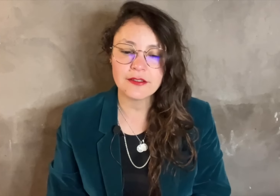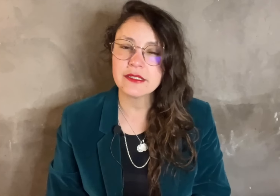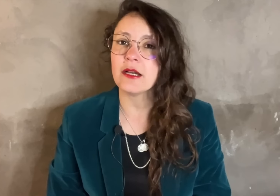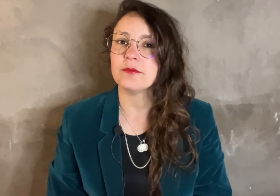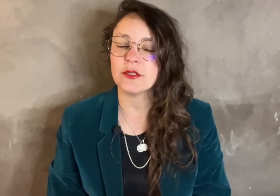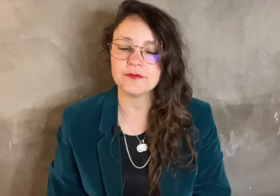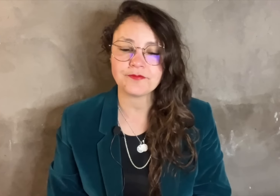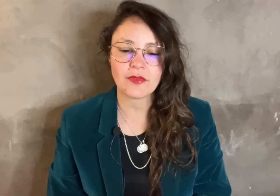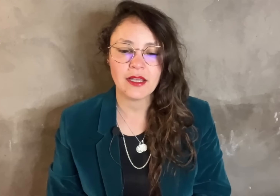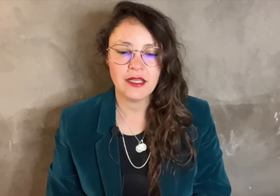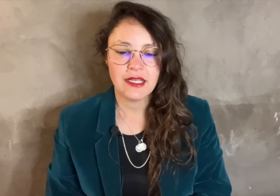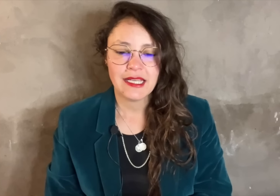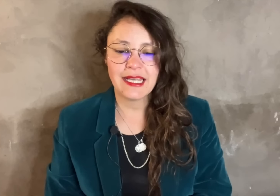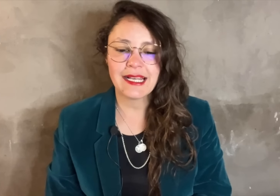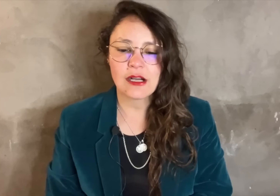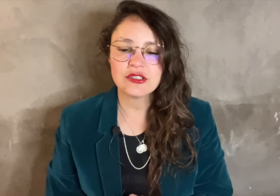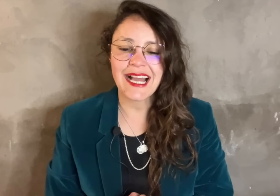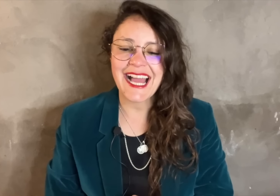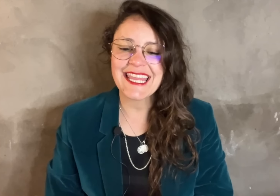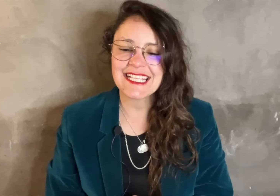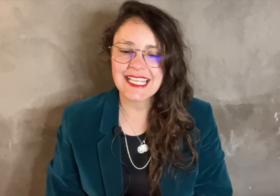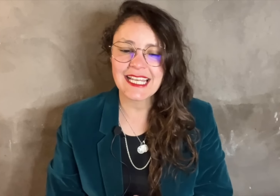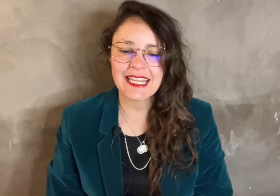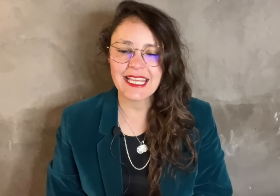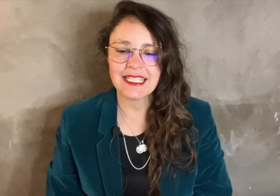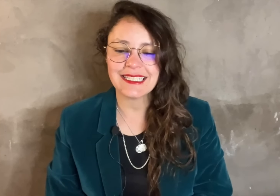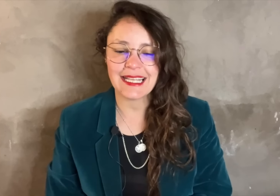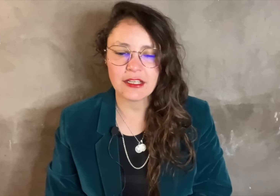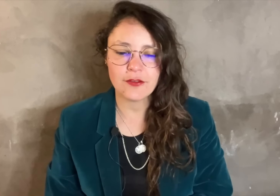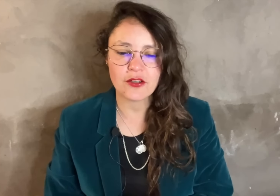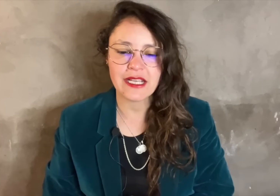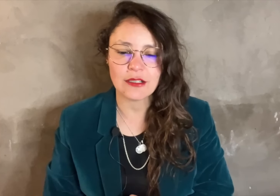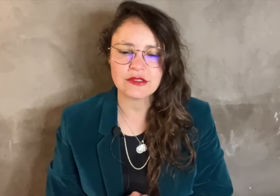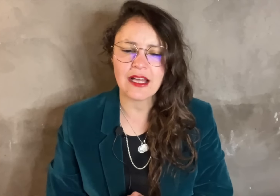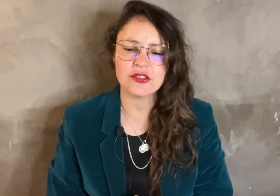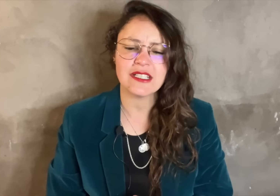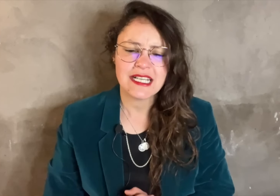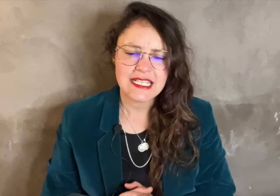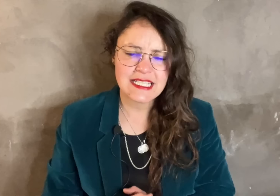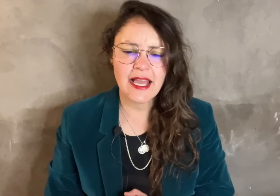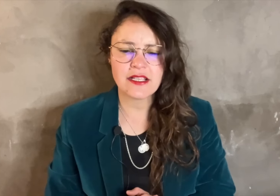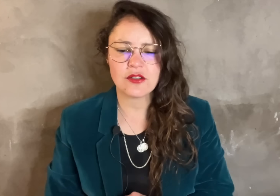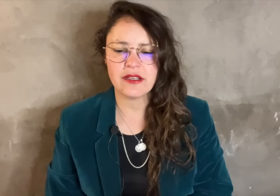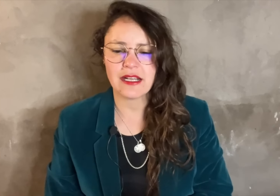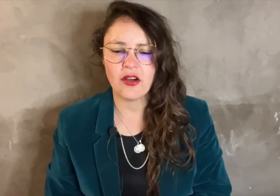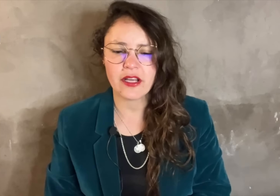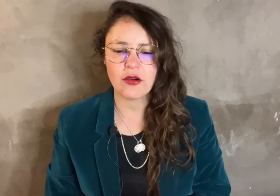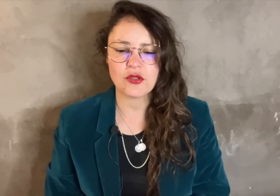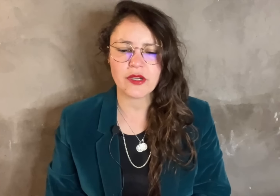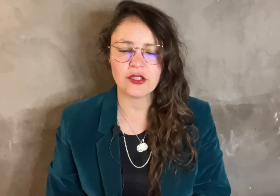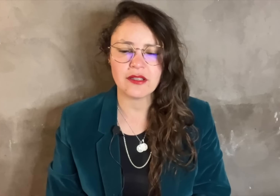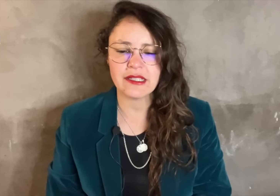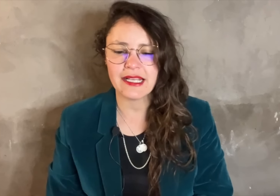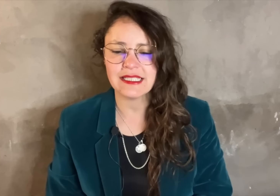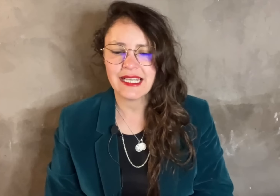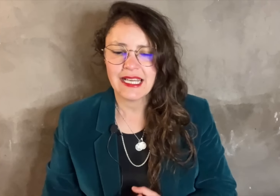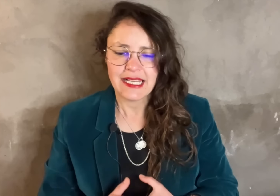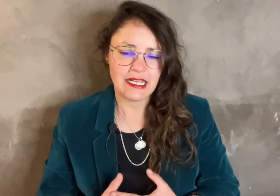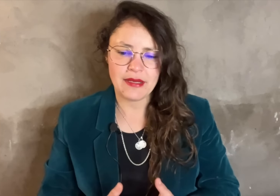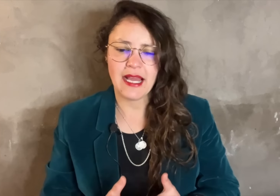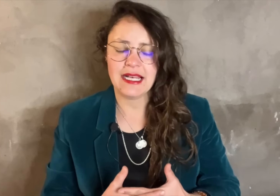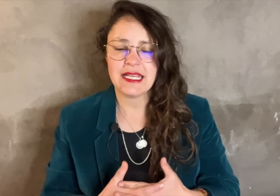fundaciones del frente amplio en la causa hay decenas de teléfonos incautados seis gobernadores como sujetos de